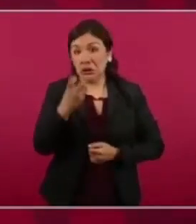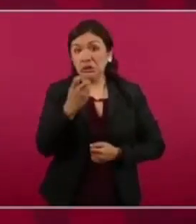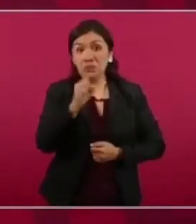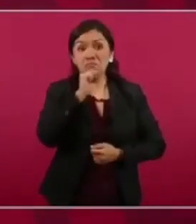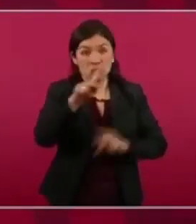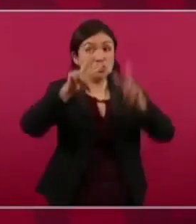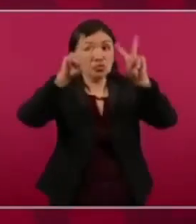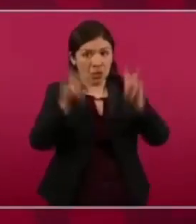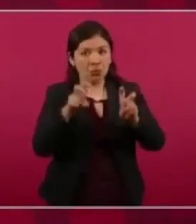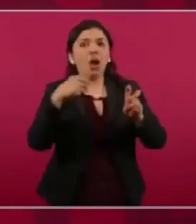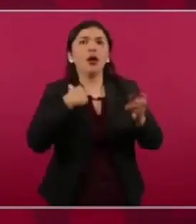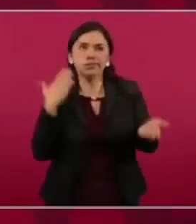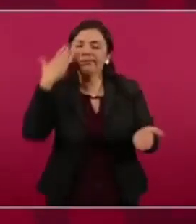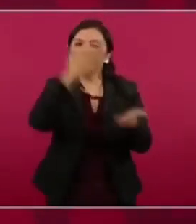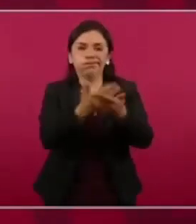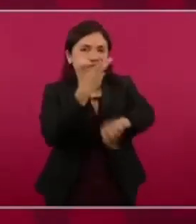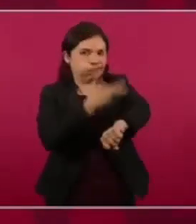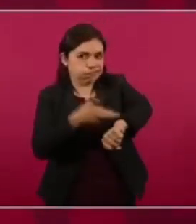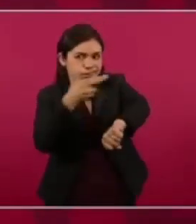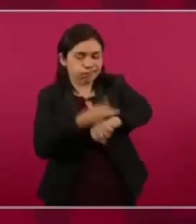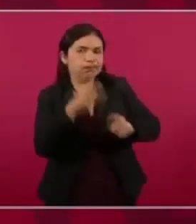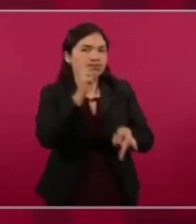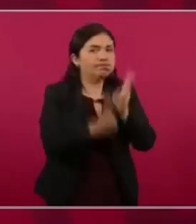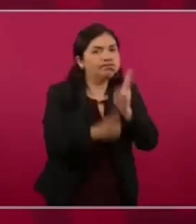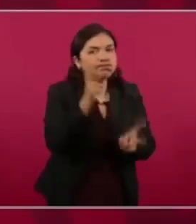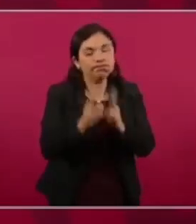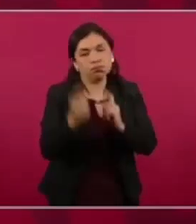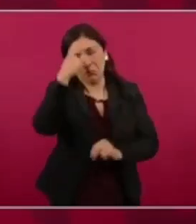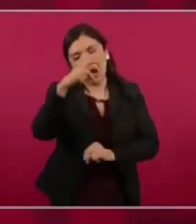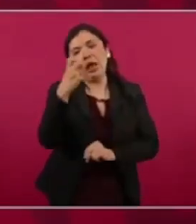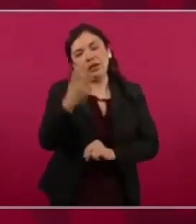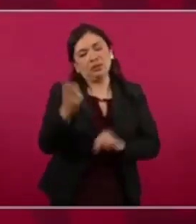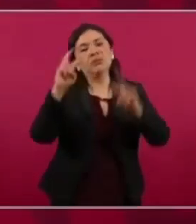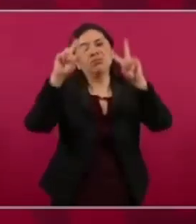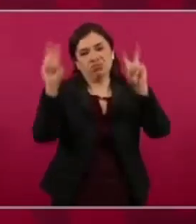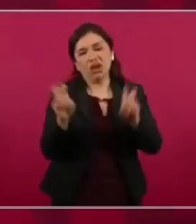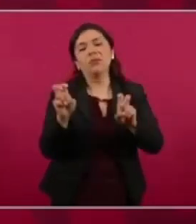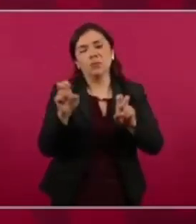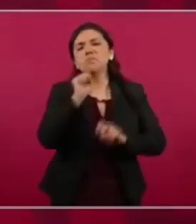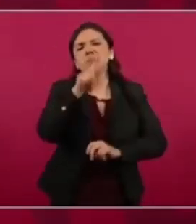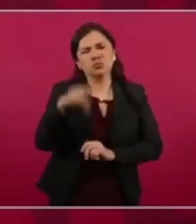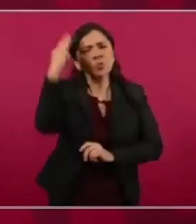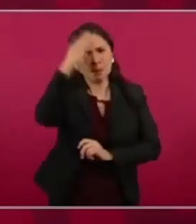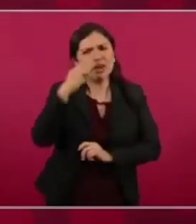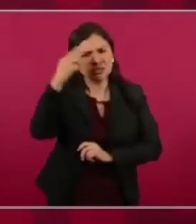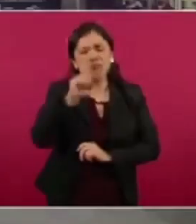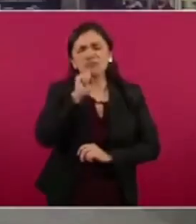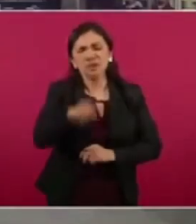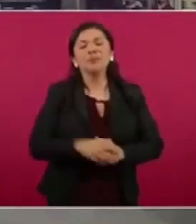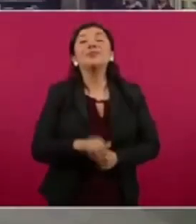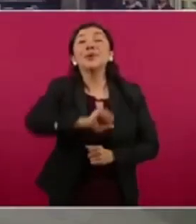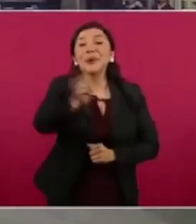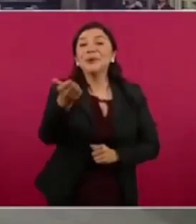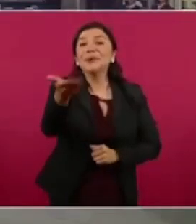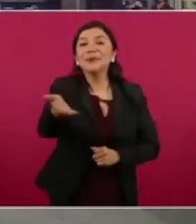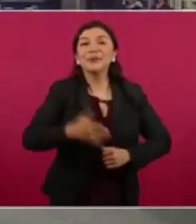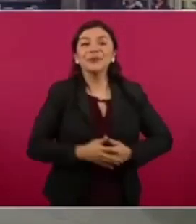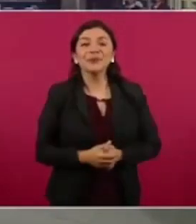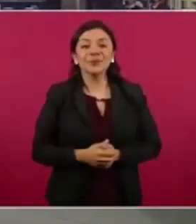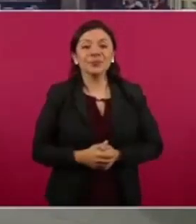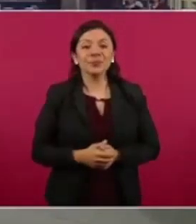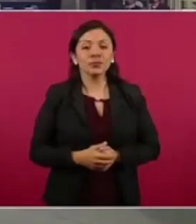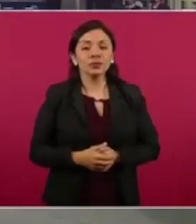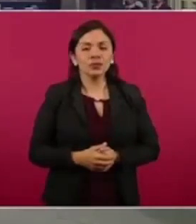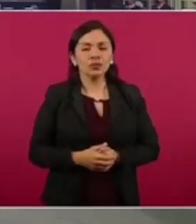y también Marcel va a tratar estos temas. Adelante.